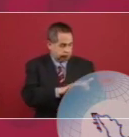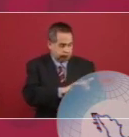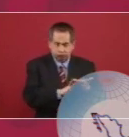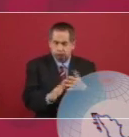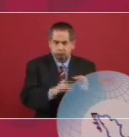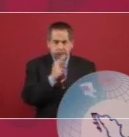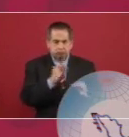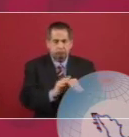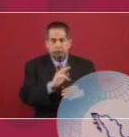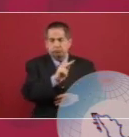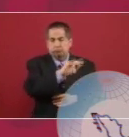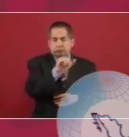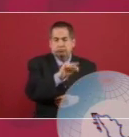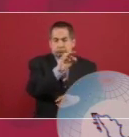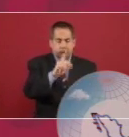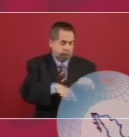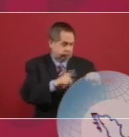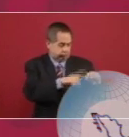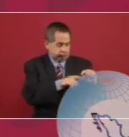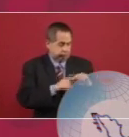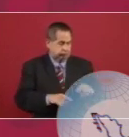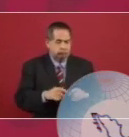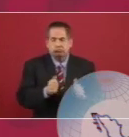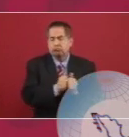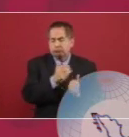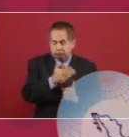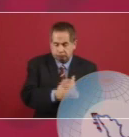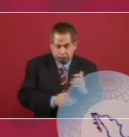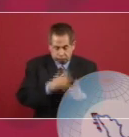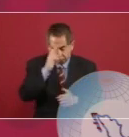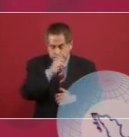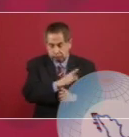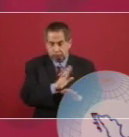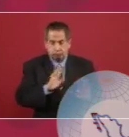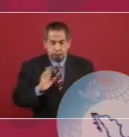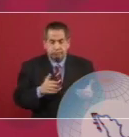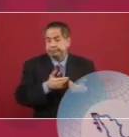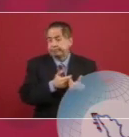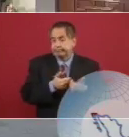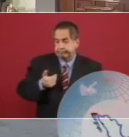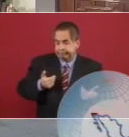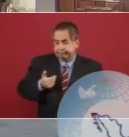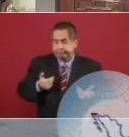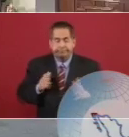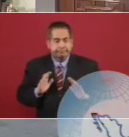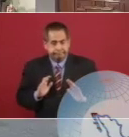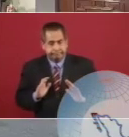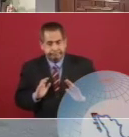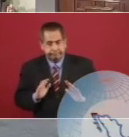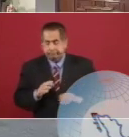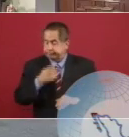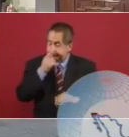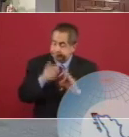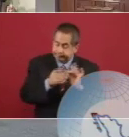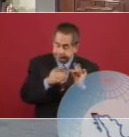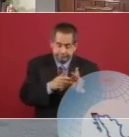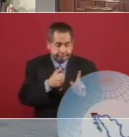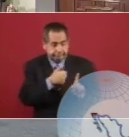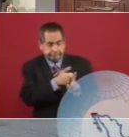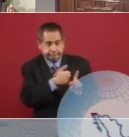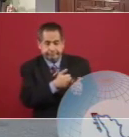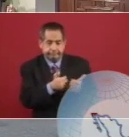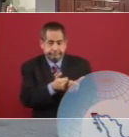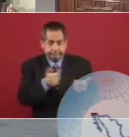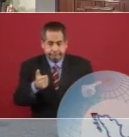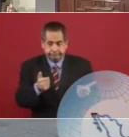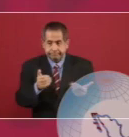Poder Judicial, siendo muy respetuosos de que se trata de un poder, insisto, autónomo